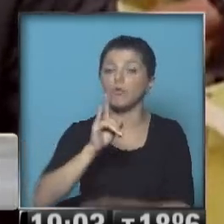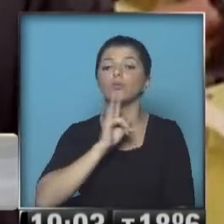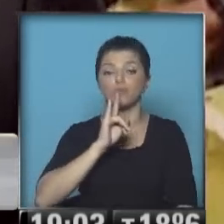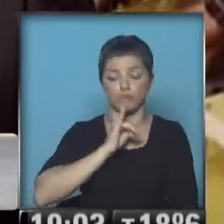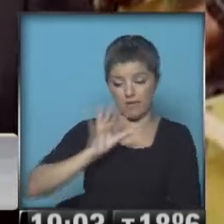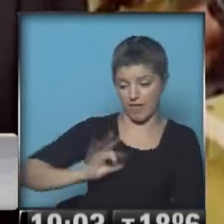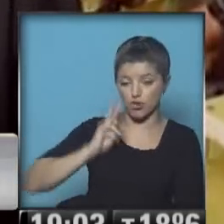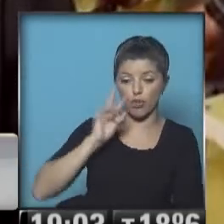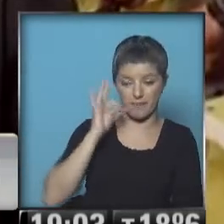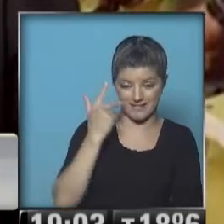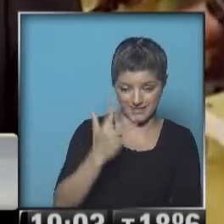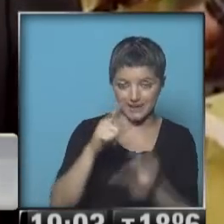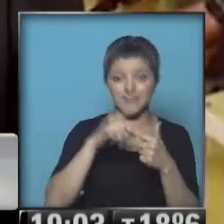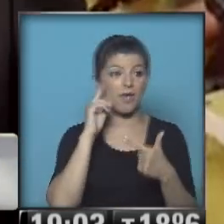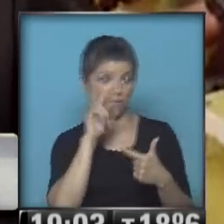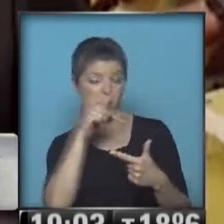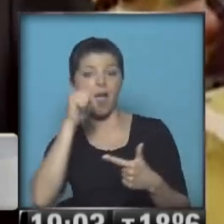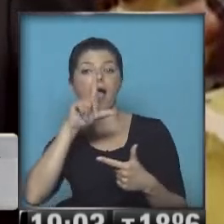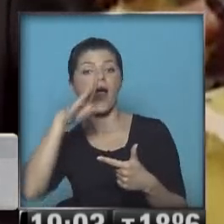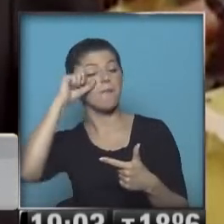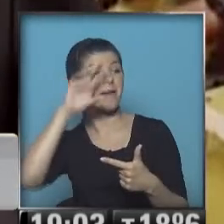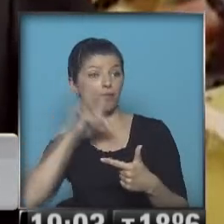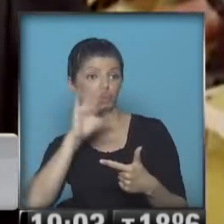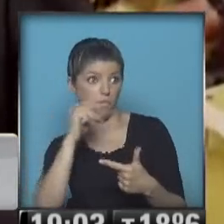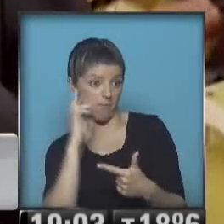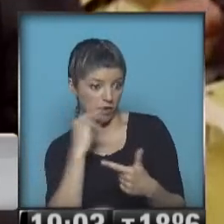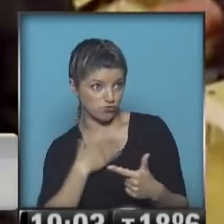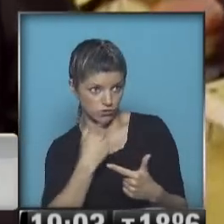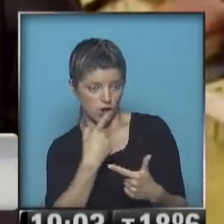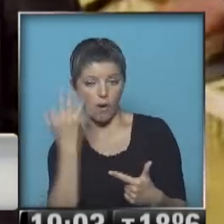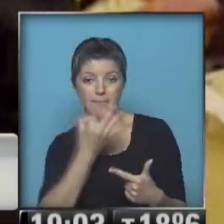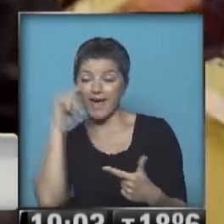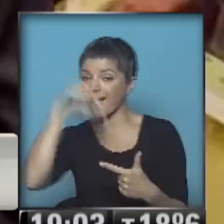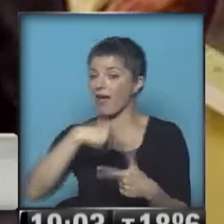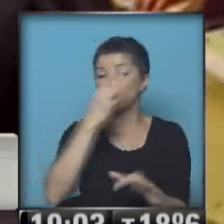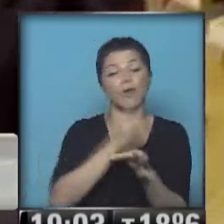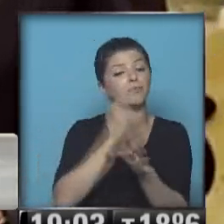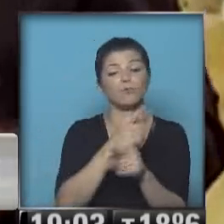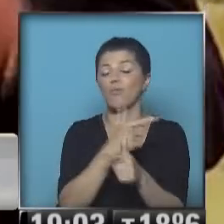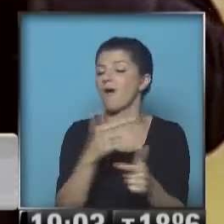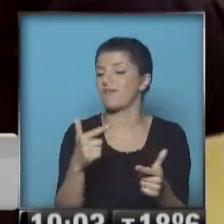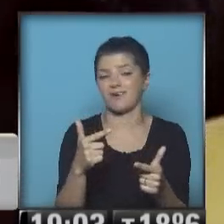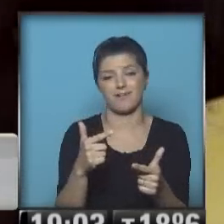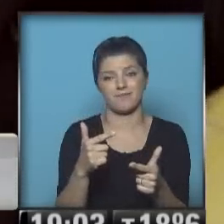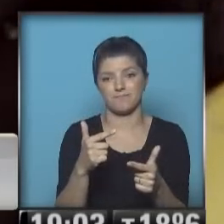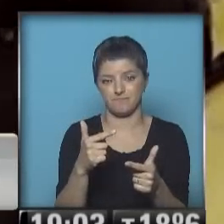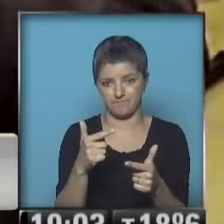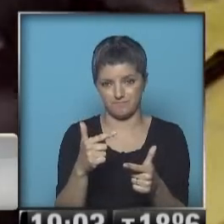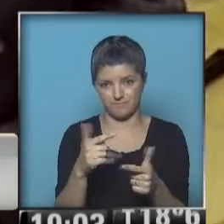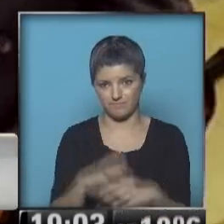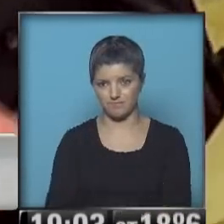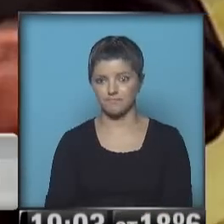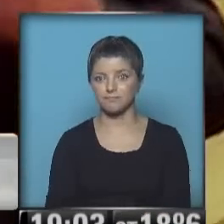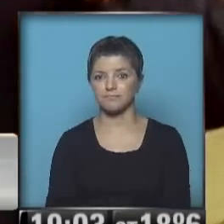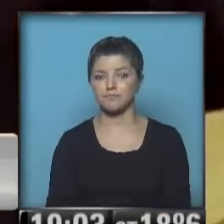y ahí estaba, y ahí está Alberto, no me va a dejar mentir, Tucumán no teníamos educación en el año 2003. Gracias, no había